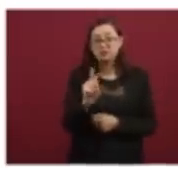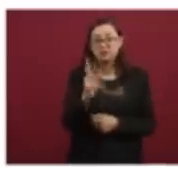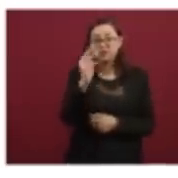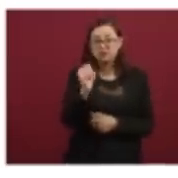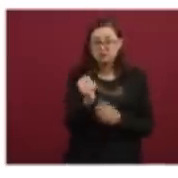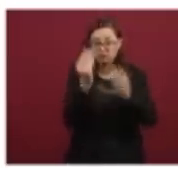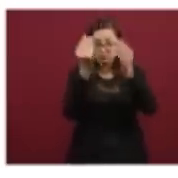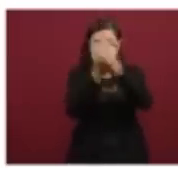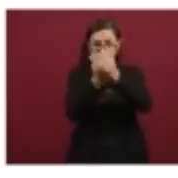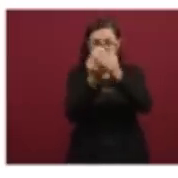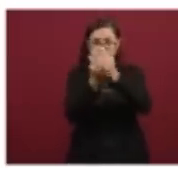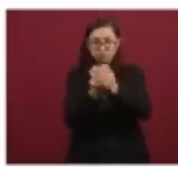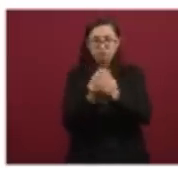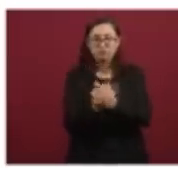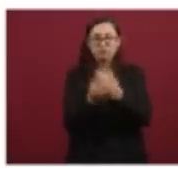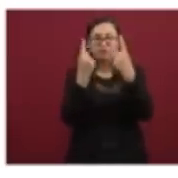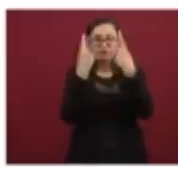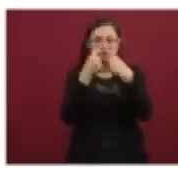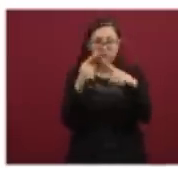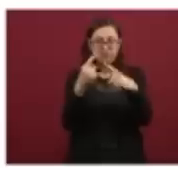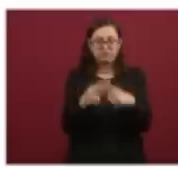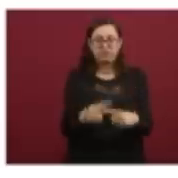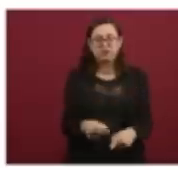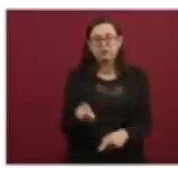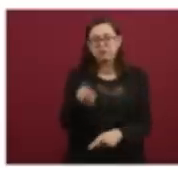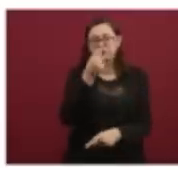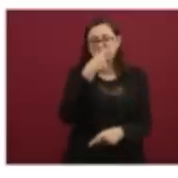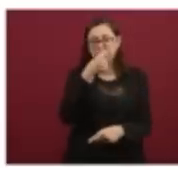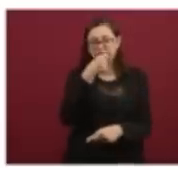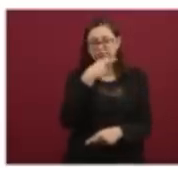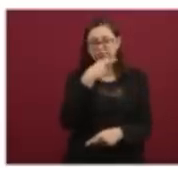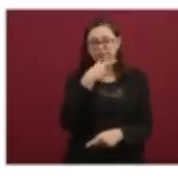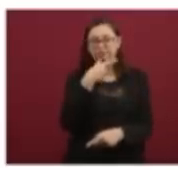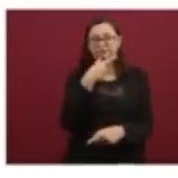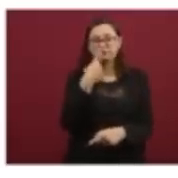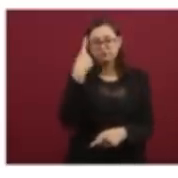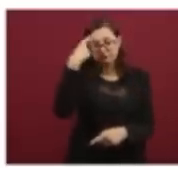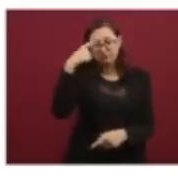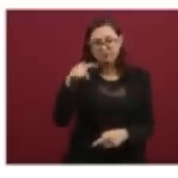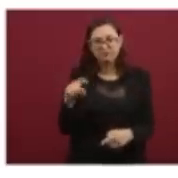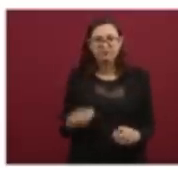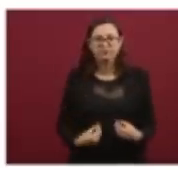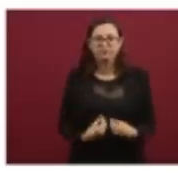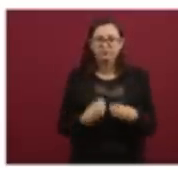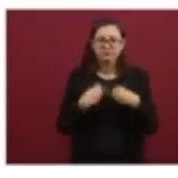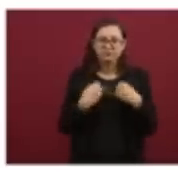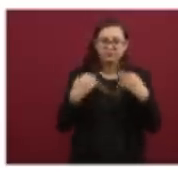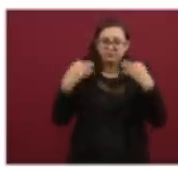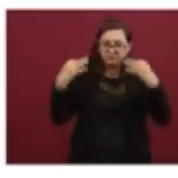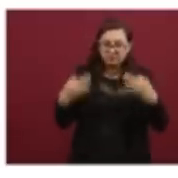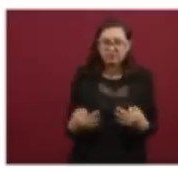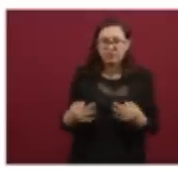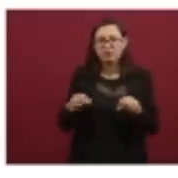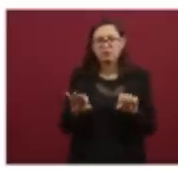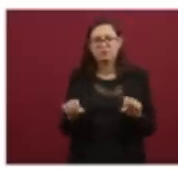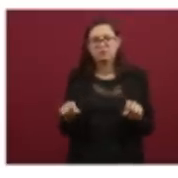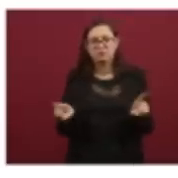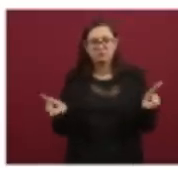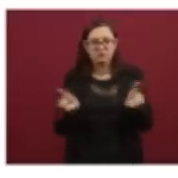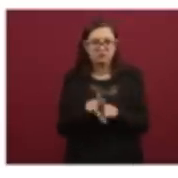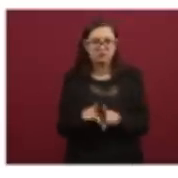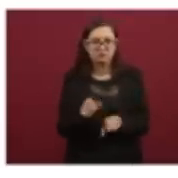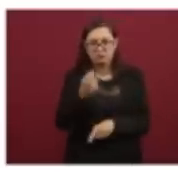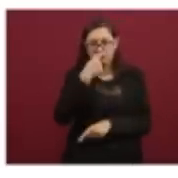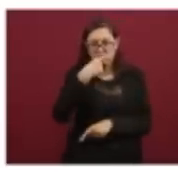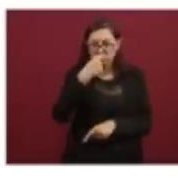ser manejadas en diferentes variables para tener la calidad y, desde luego, la seguridad de